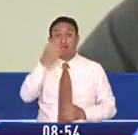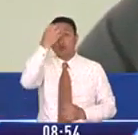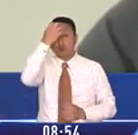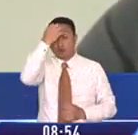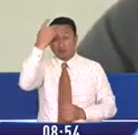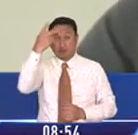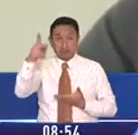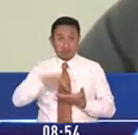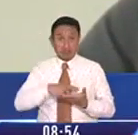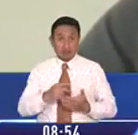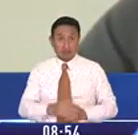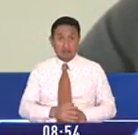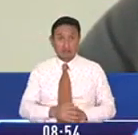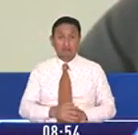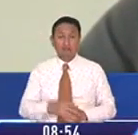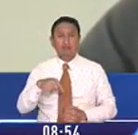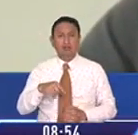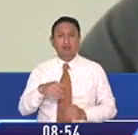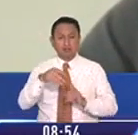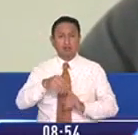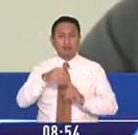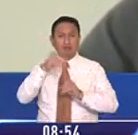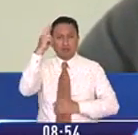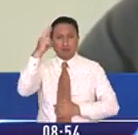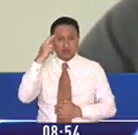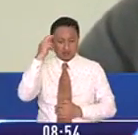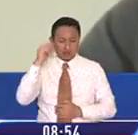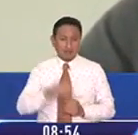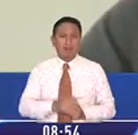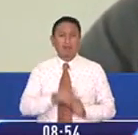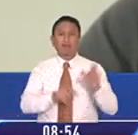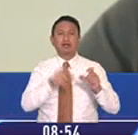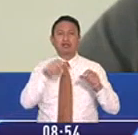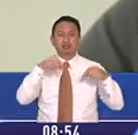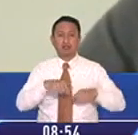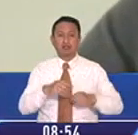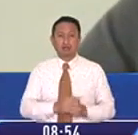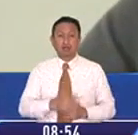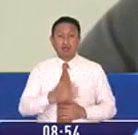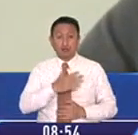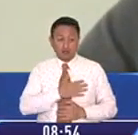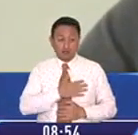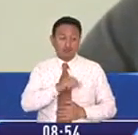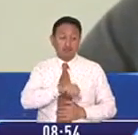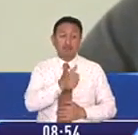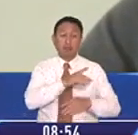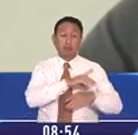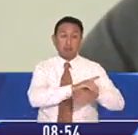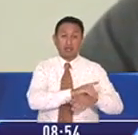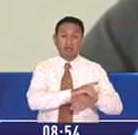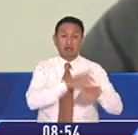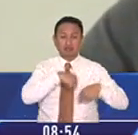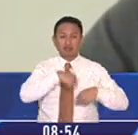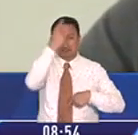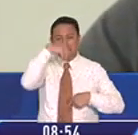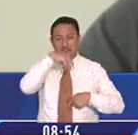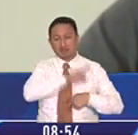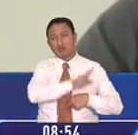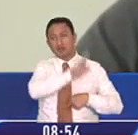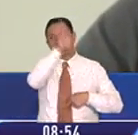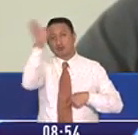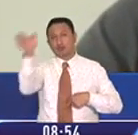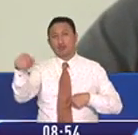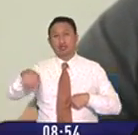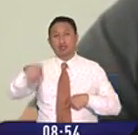remunerada. Entonces es una de las principales razones por las cuales no solamente yo, sino muchos médicos hemos tomado la decisión de